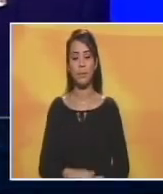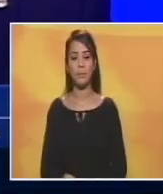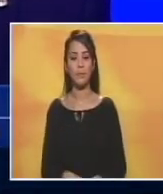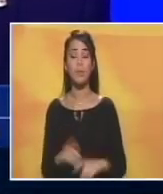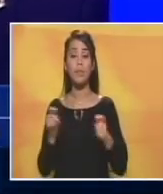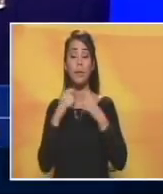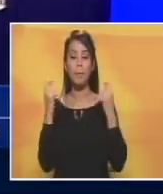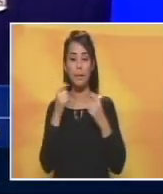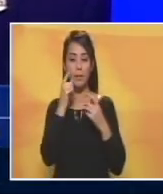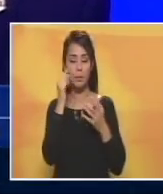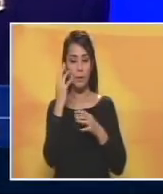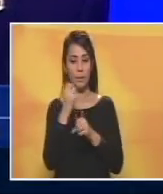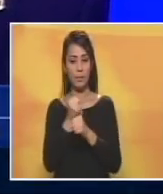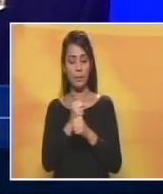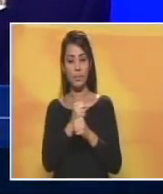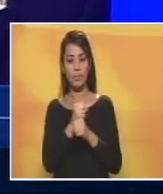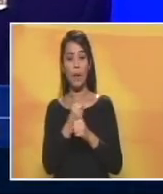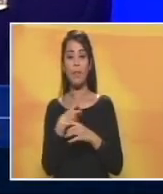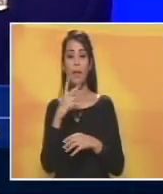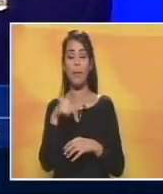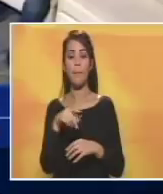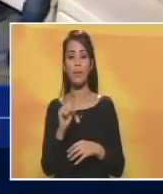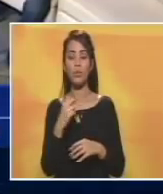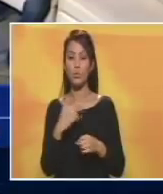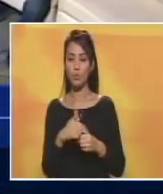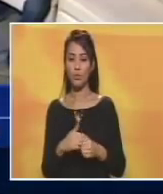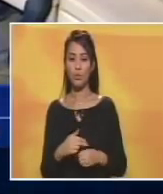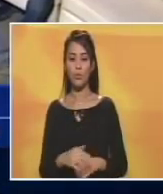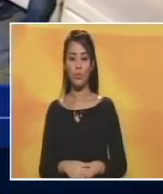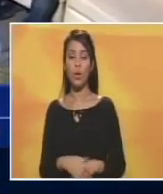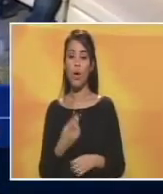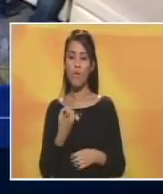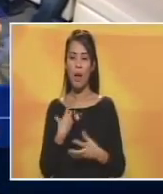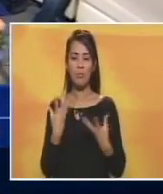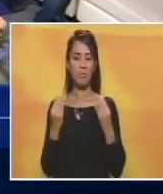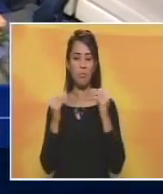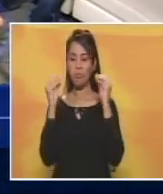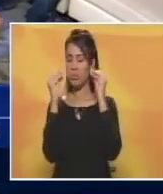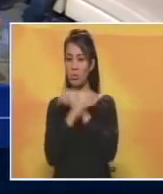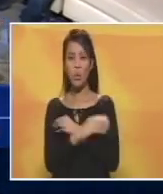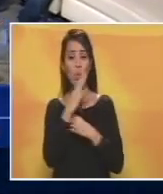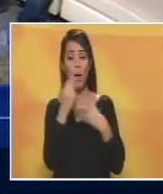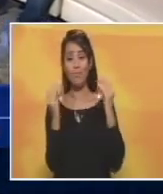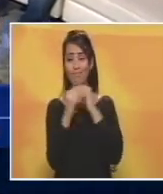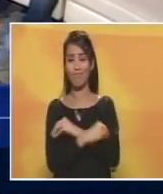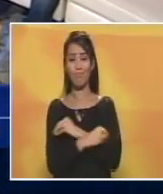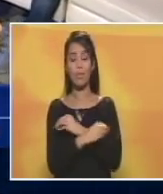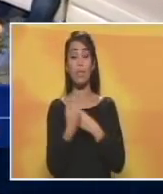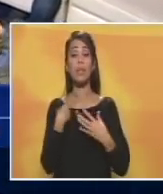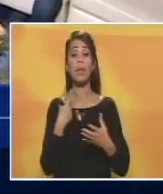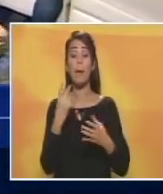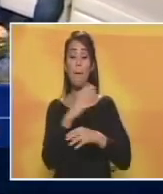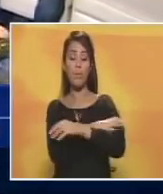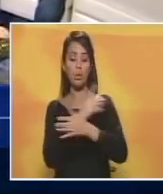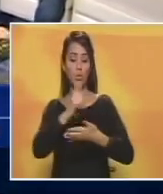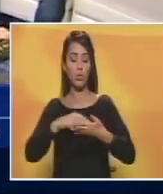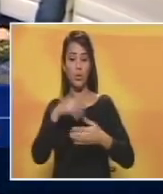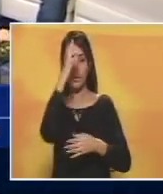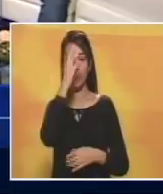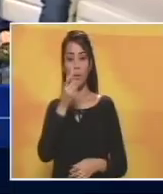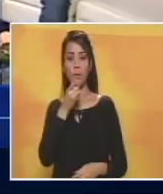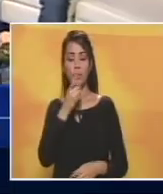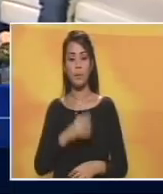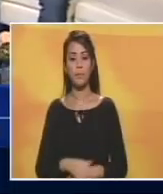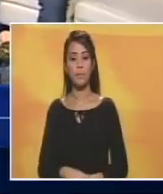campaña de la clase obrera del PSUV sostuvo que la falta de coherencia impidió que la oposición firmara el acuerdo en Dominicana. A